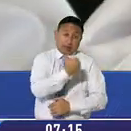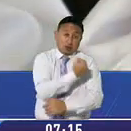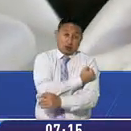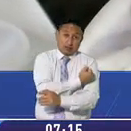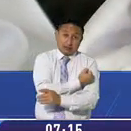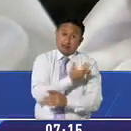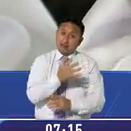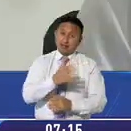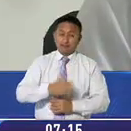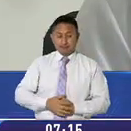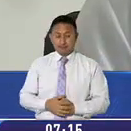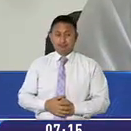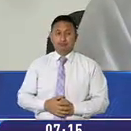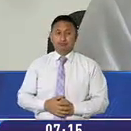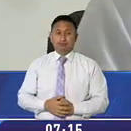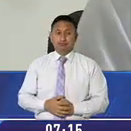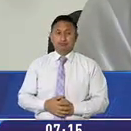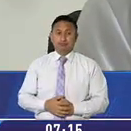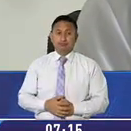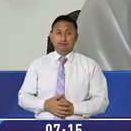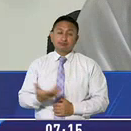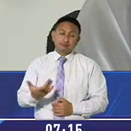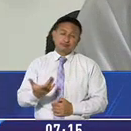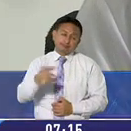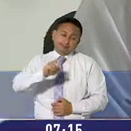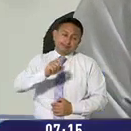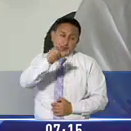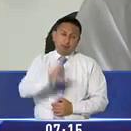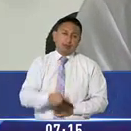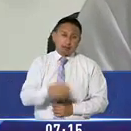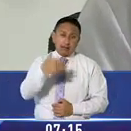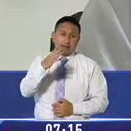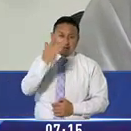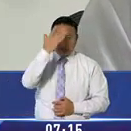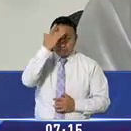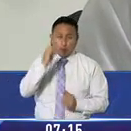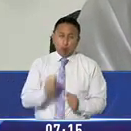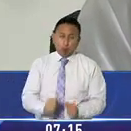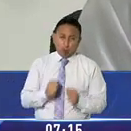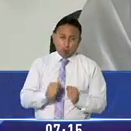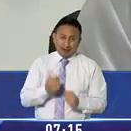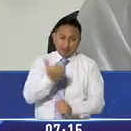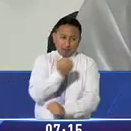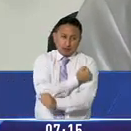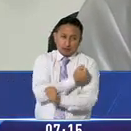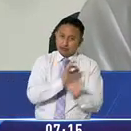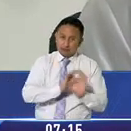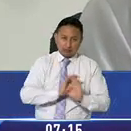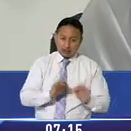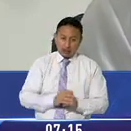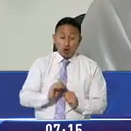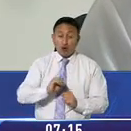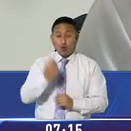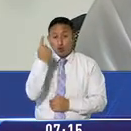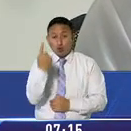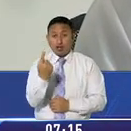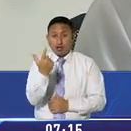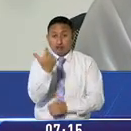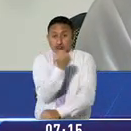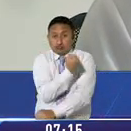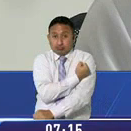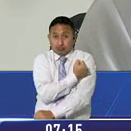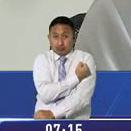dosis. Claro que los pacientes más complicados son los que no están vacunados, los que no han completado el esquema de vacunación y que tienen